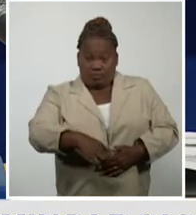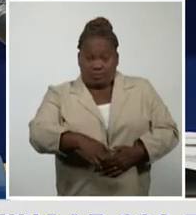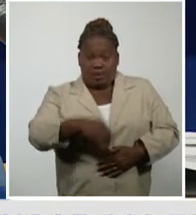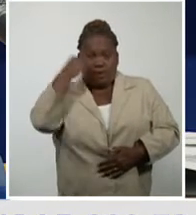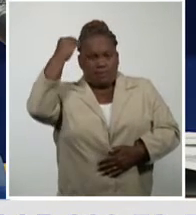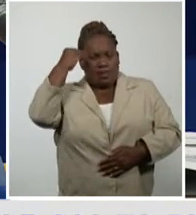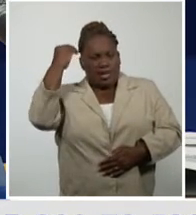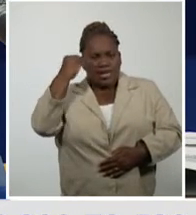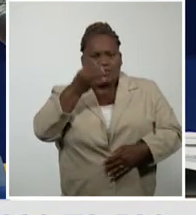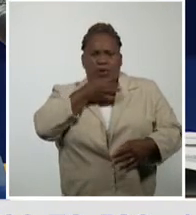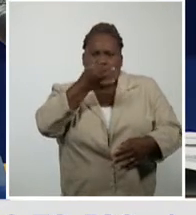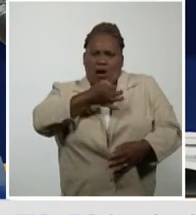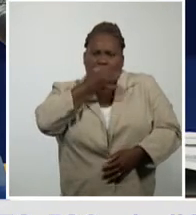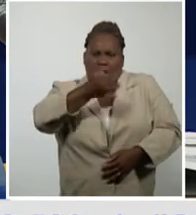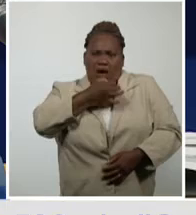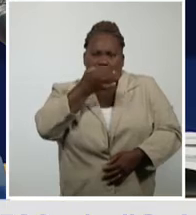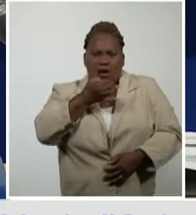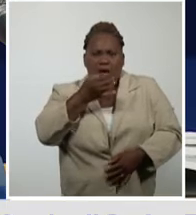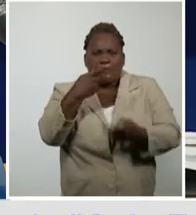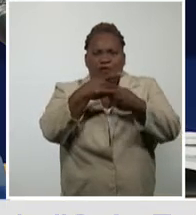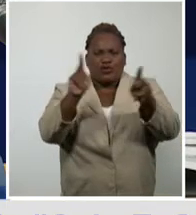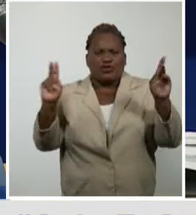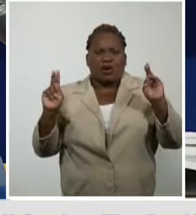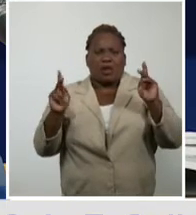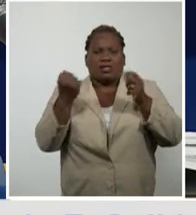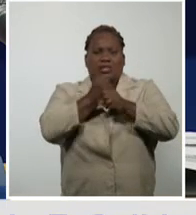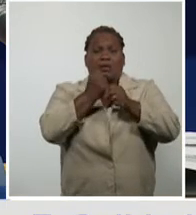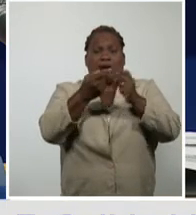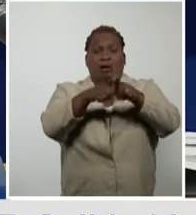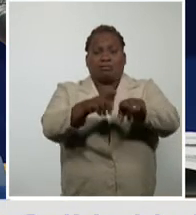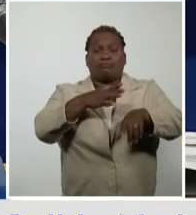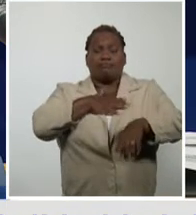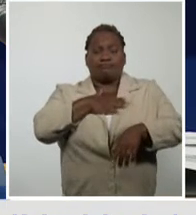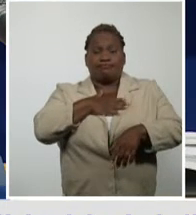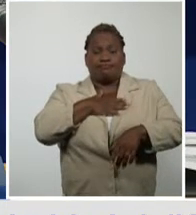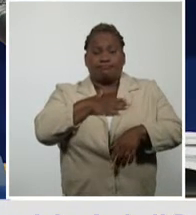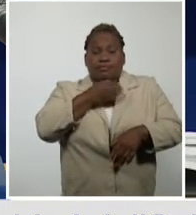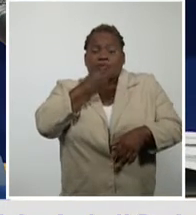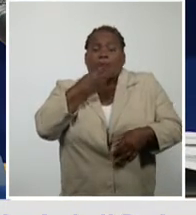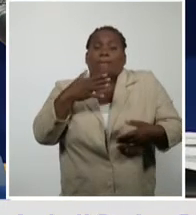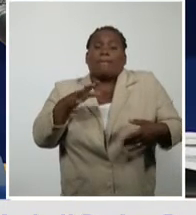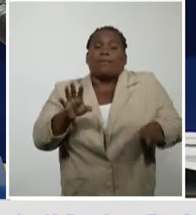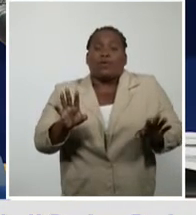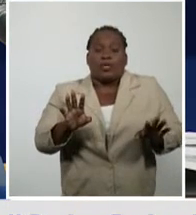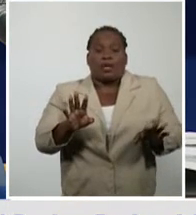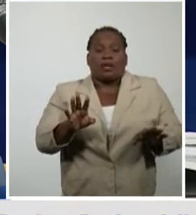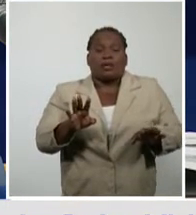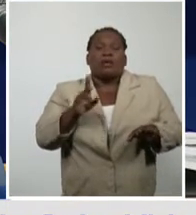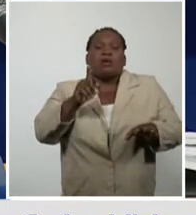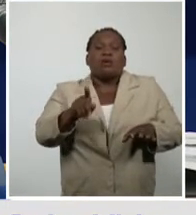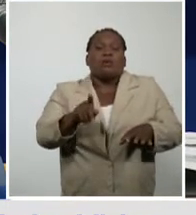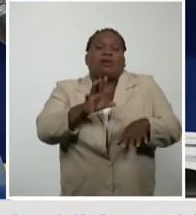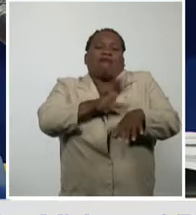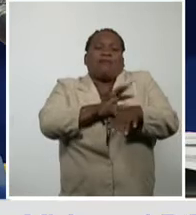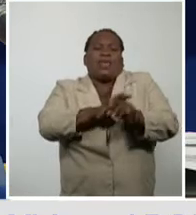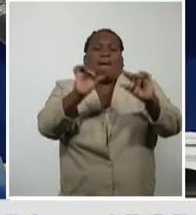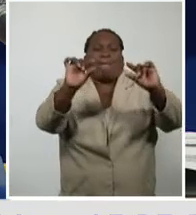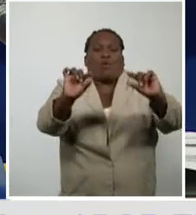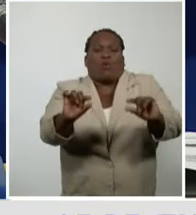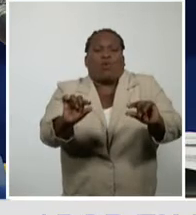así entre algunos profesionales, que quizás quede una endemia. Una endemia es cuando